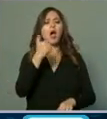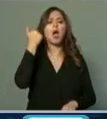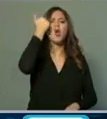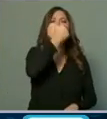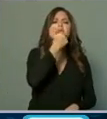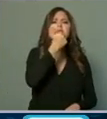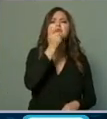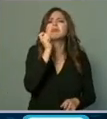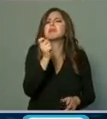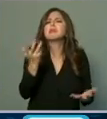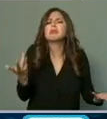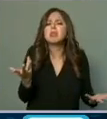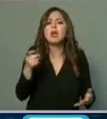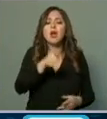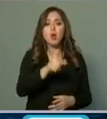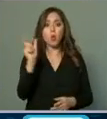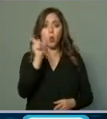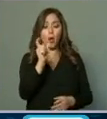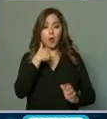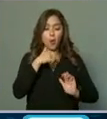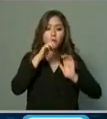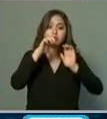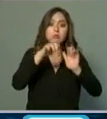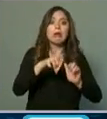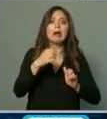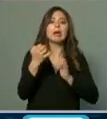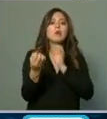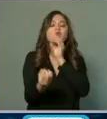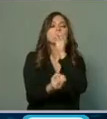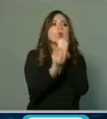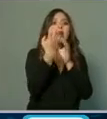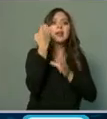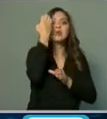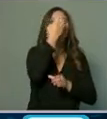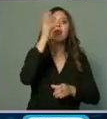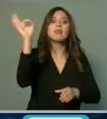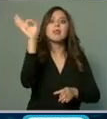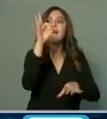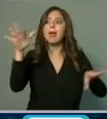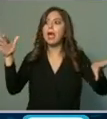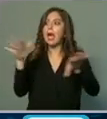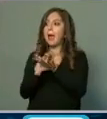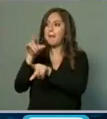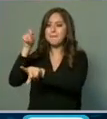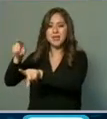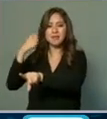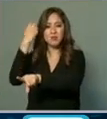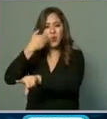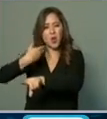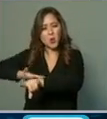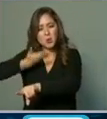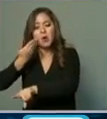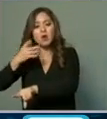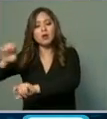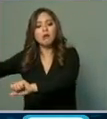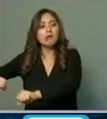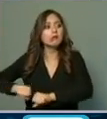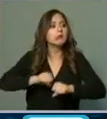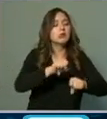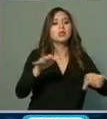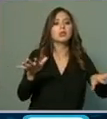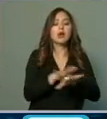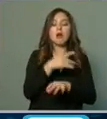vamos iniciando un nuevo ciclo pero en una escuela diferente? O sea, que tal vez nos cambiaron de clases y la verdad es que sí es un shock para los niños o para